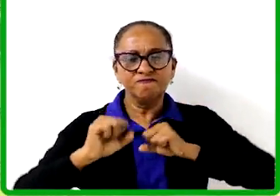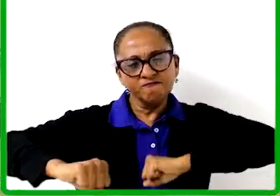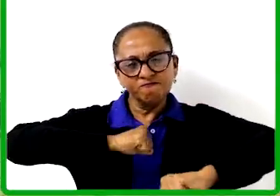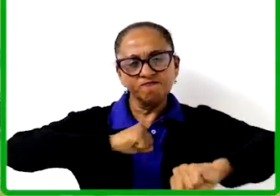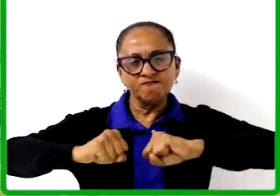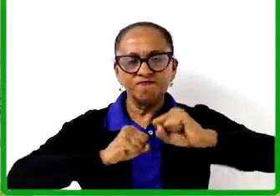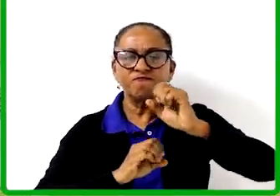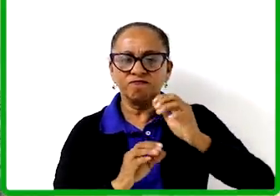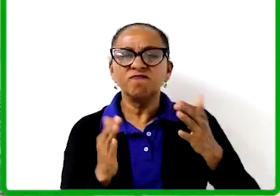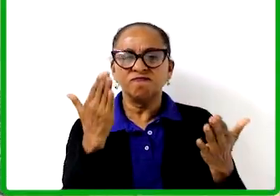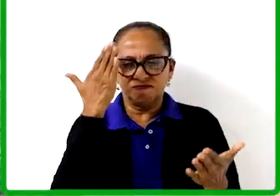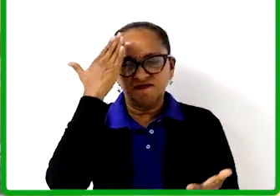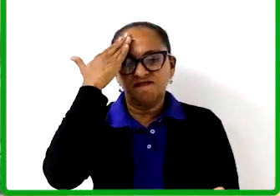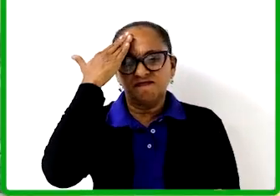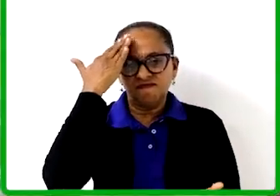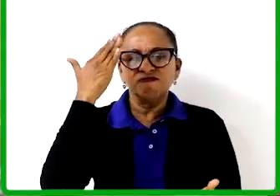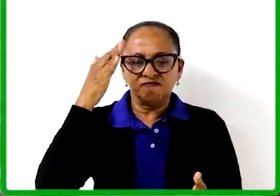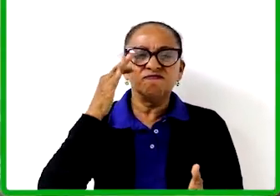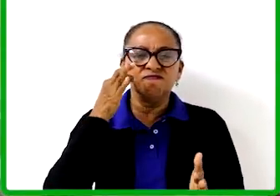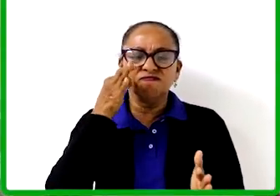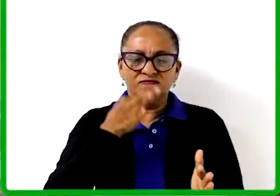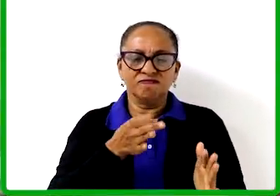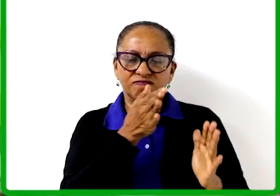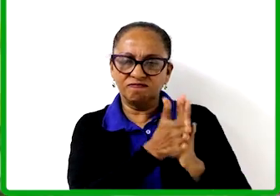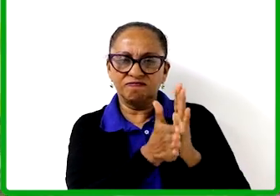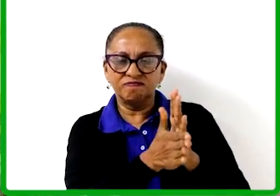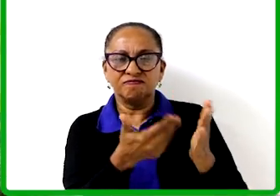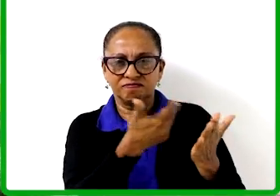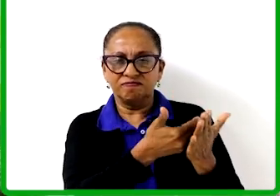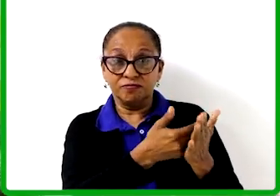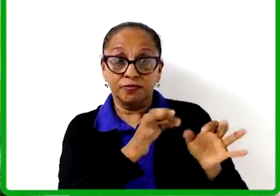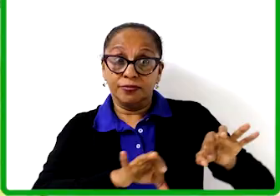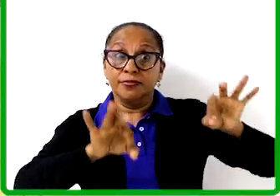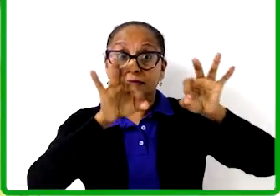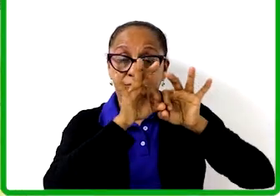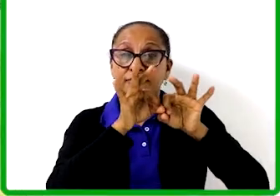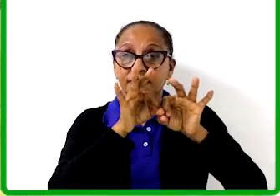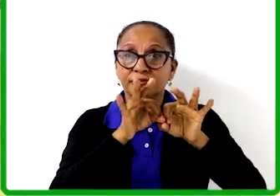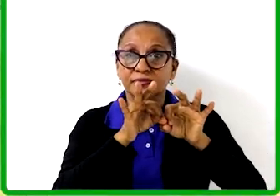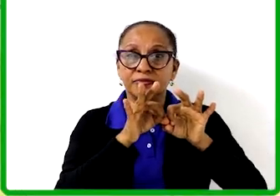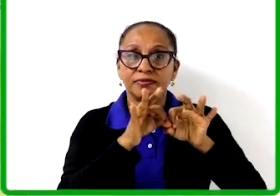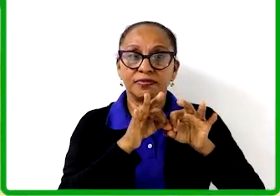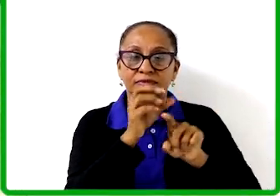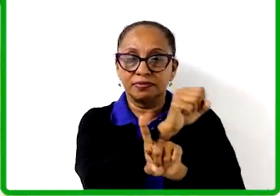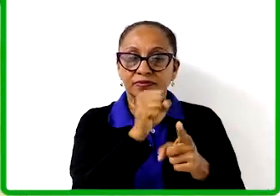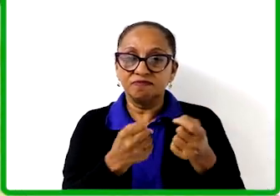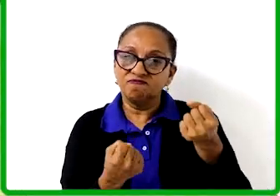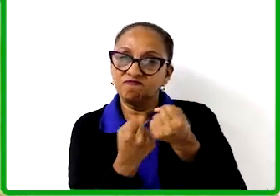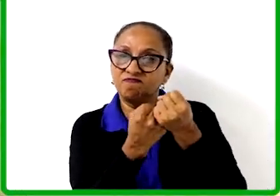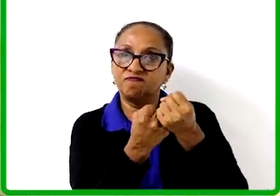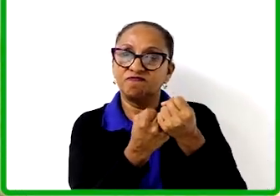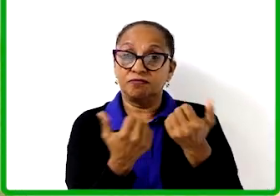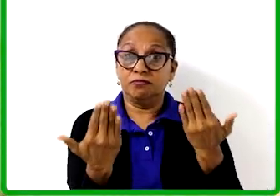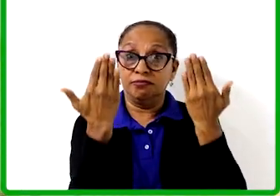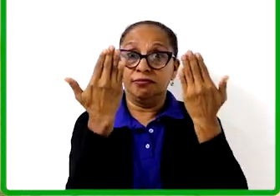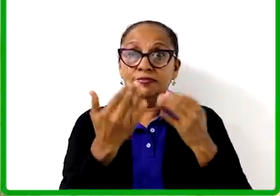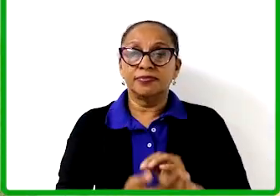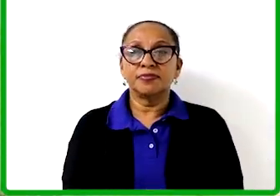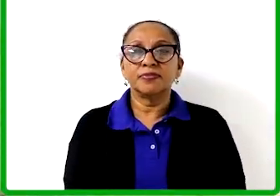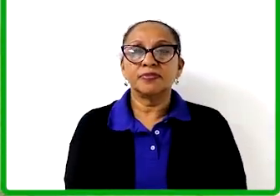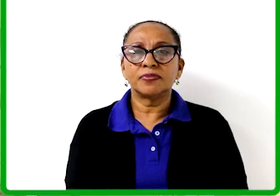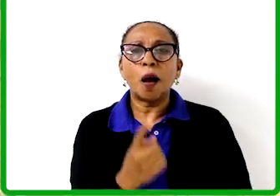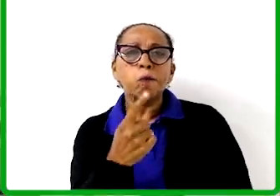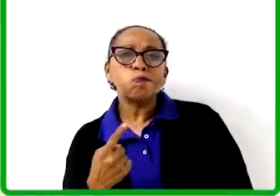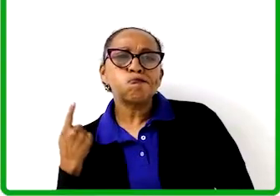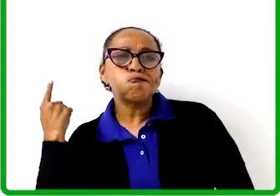profesionales idóneos emprendedores generadores de confianza y credibilidad aspectos muy importantes para dar fe pública ante